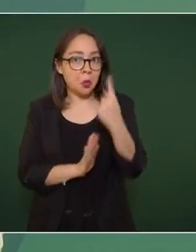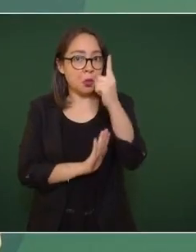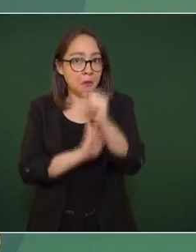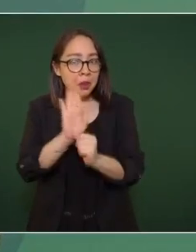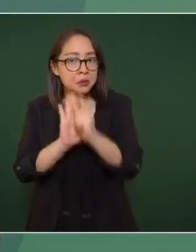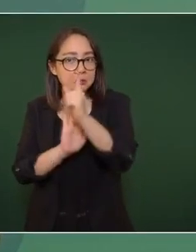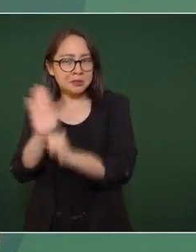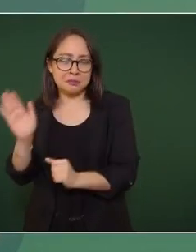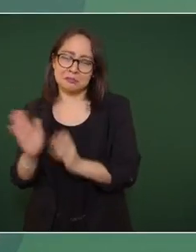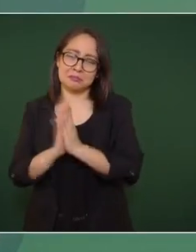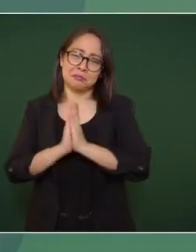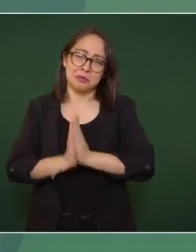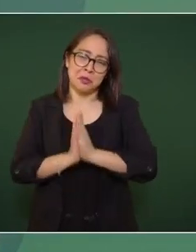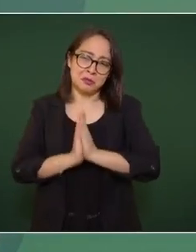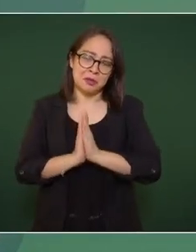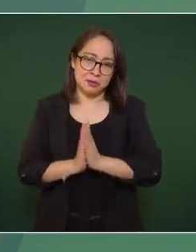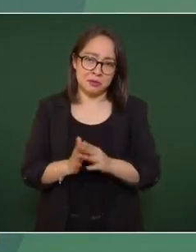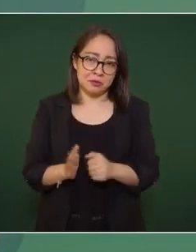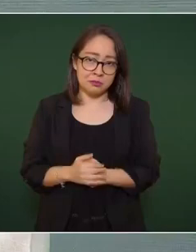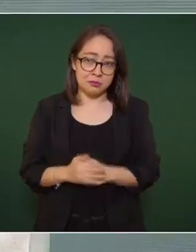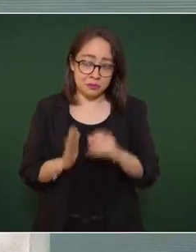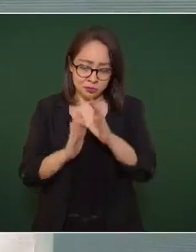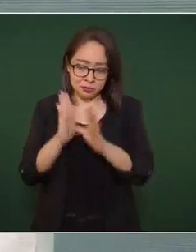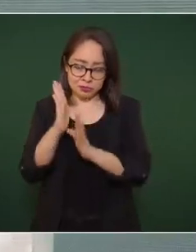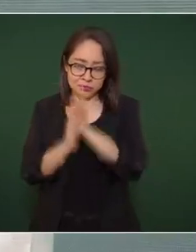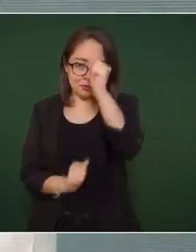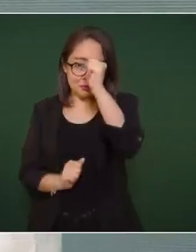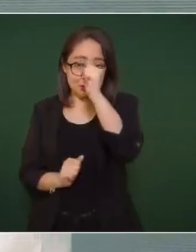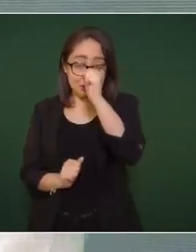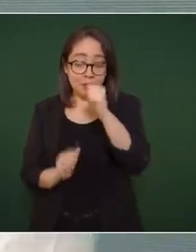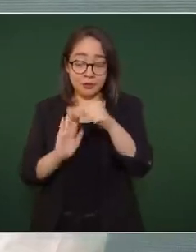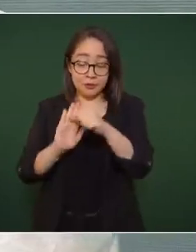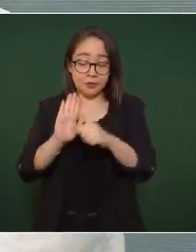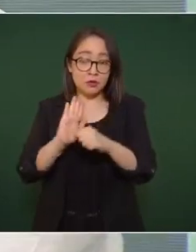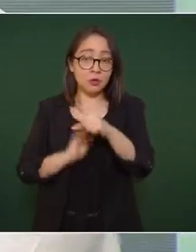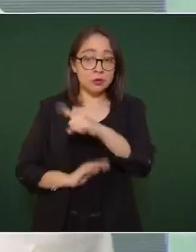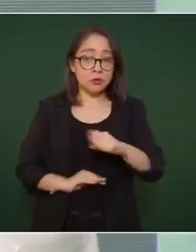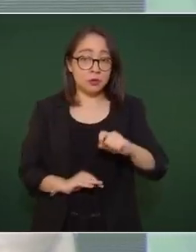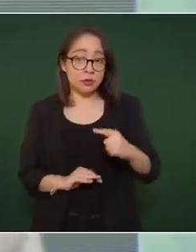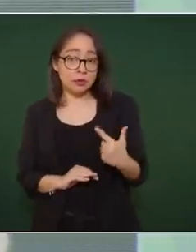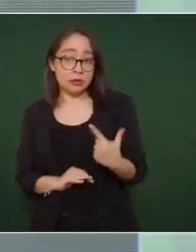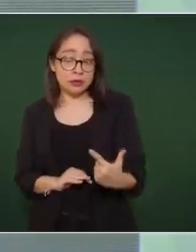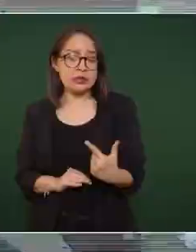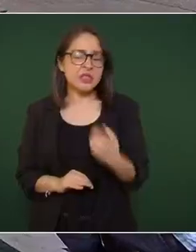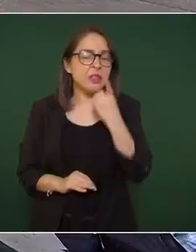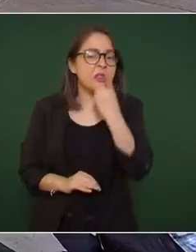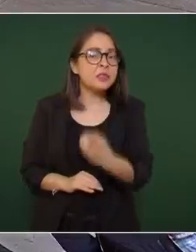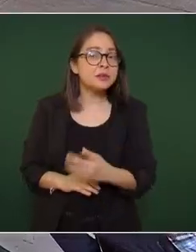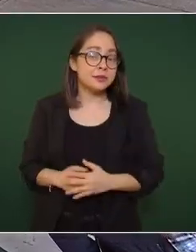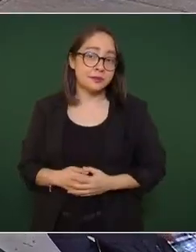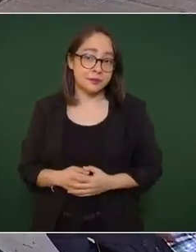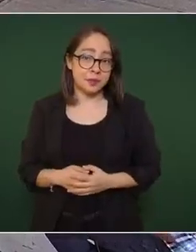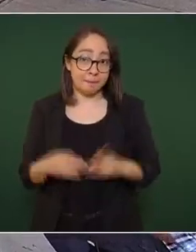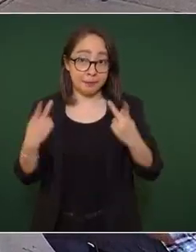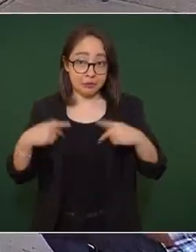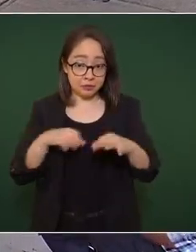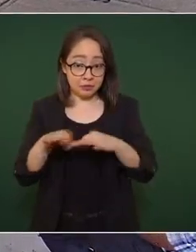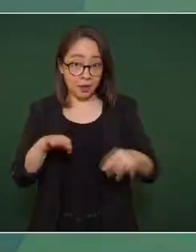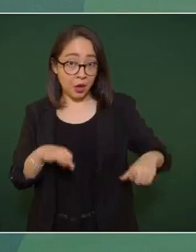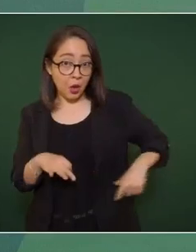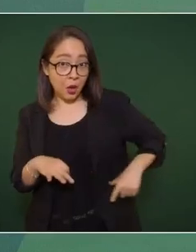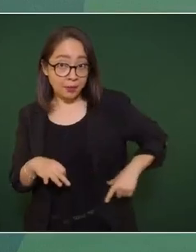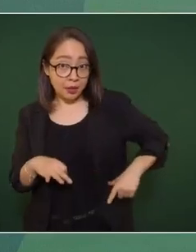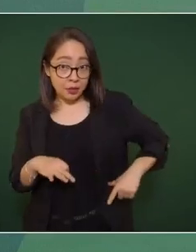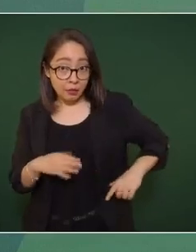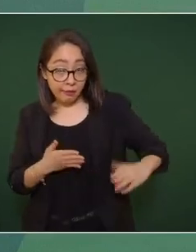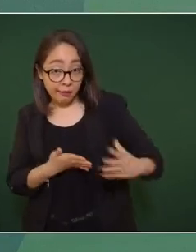cuando la Constitución en el artículo 127 establece que ningún servidor público puede